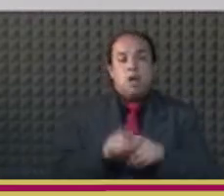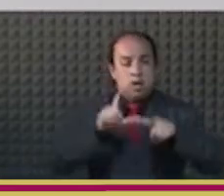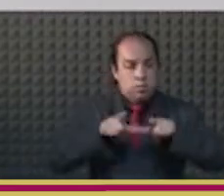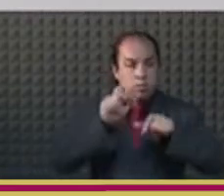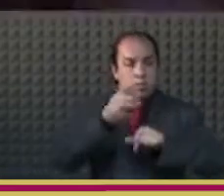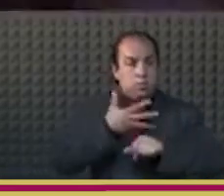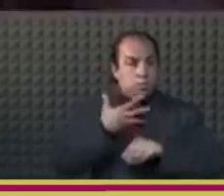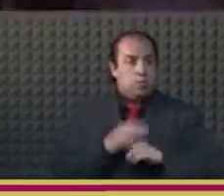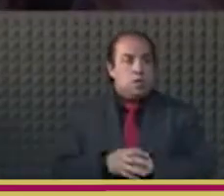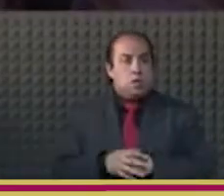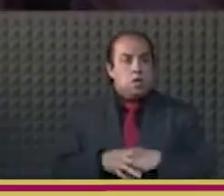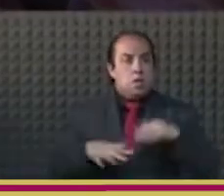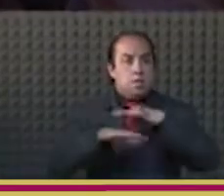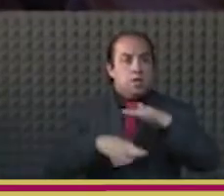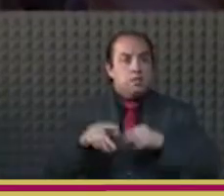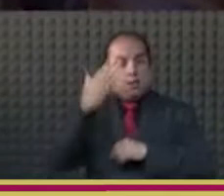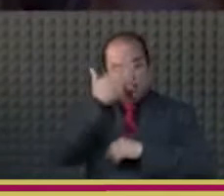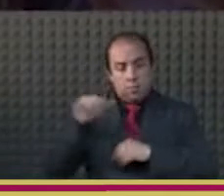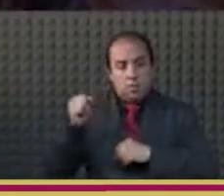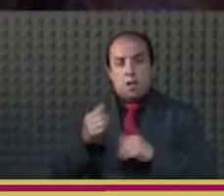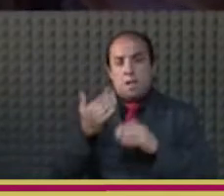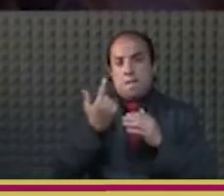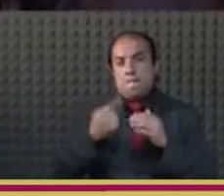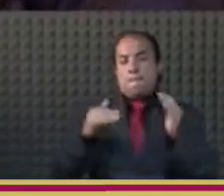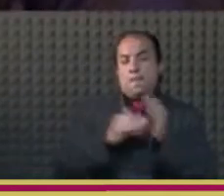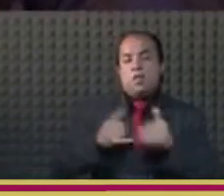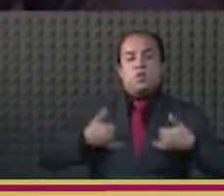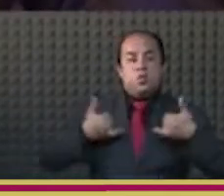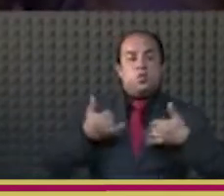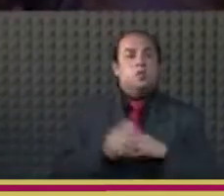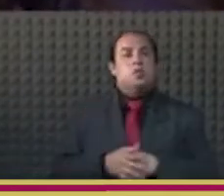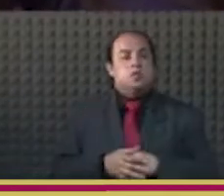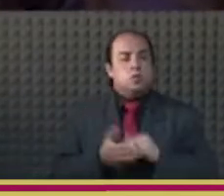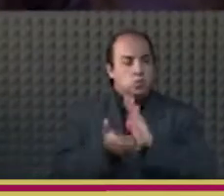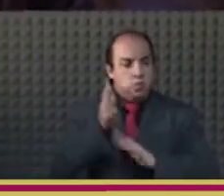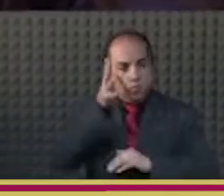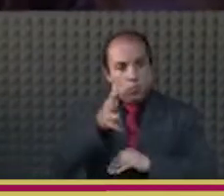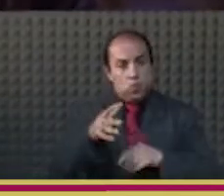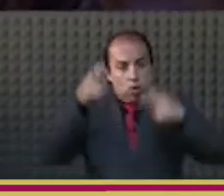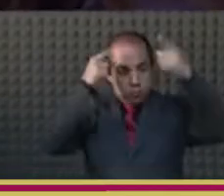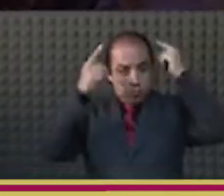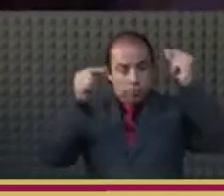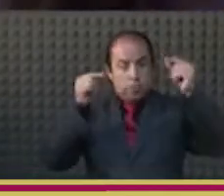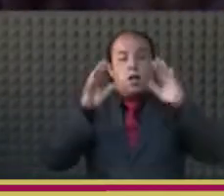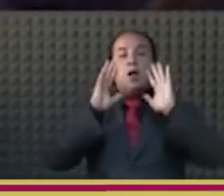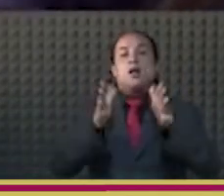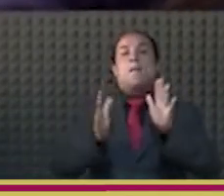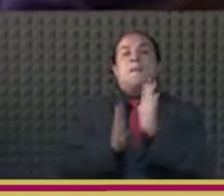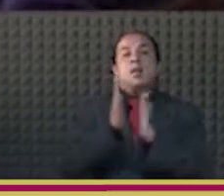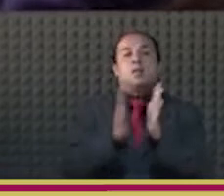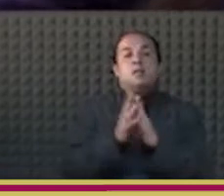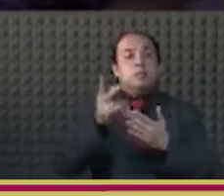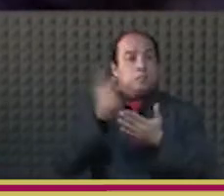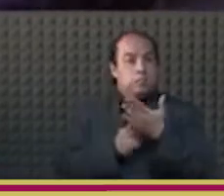también contará con una base de talento de los miles de jóvenes de Construyendo el Futuro, de los egresados que han participado en el programa, para